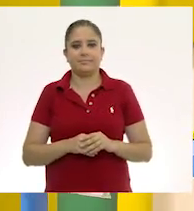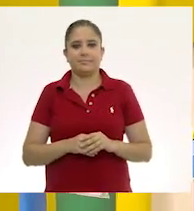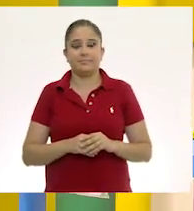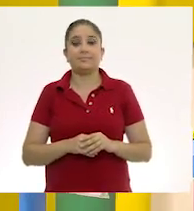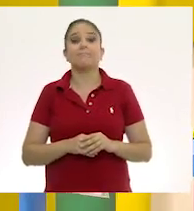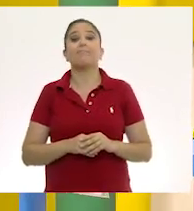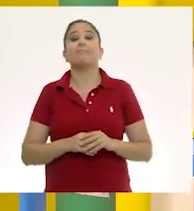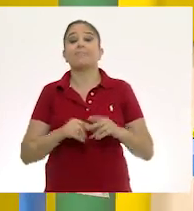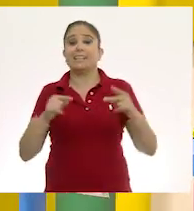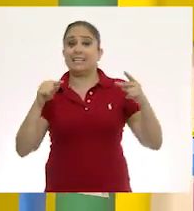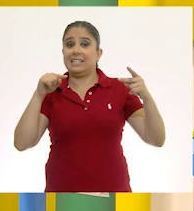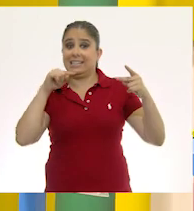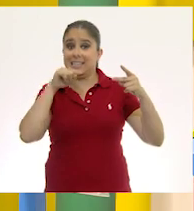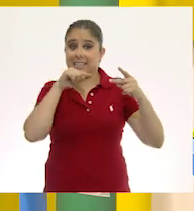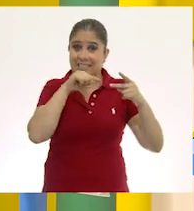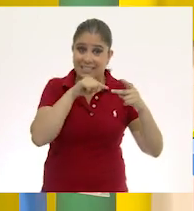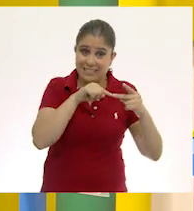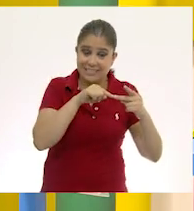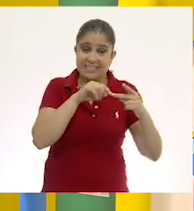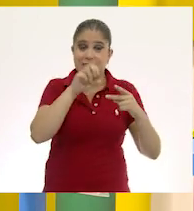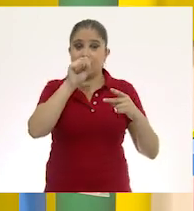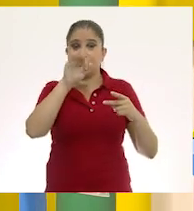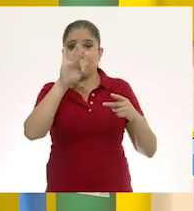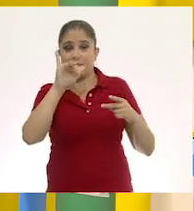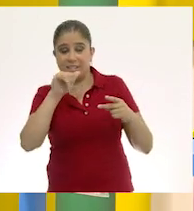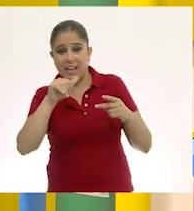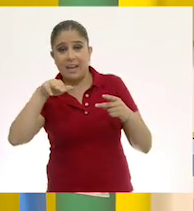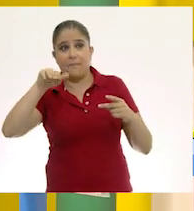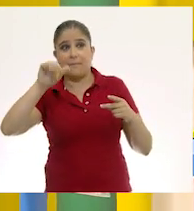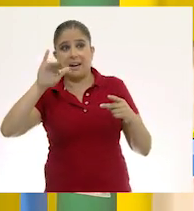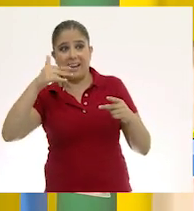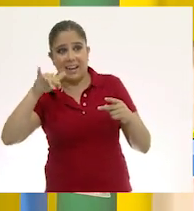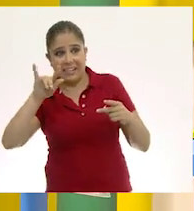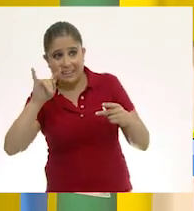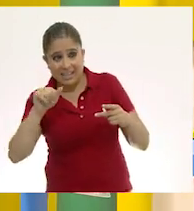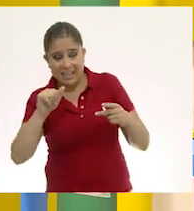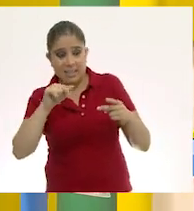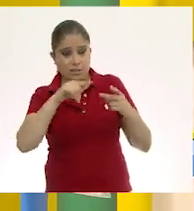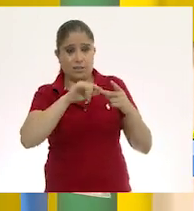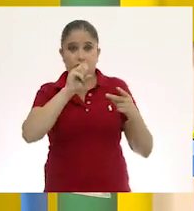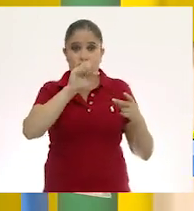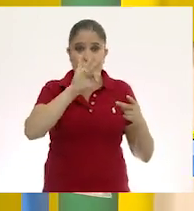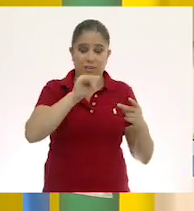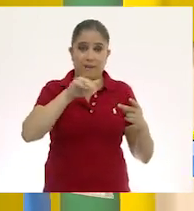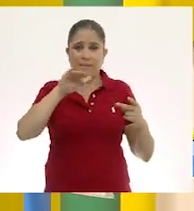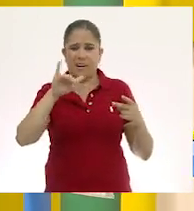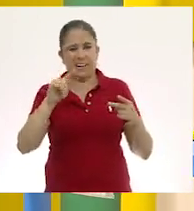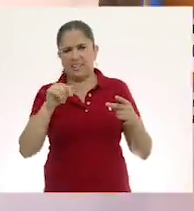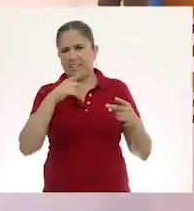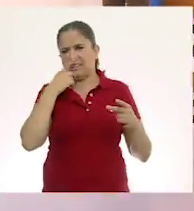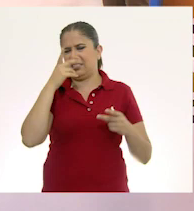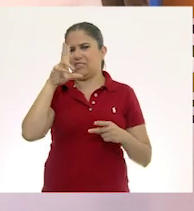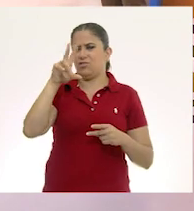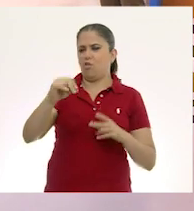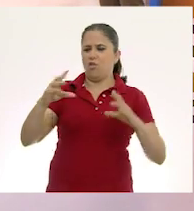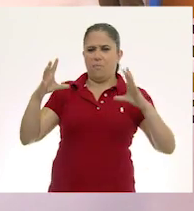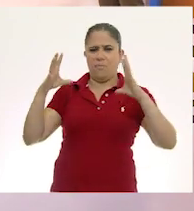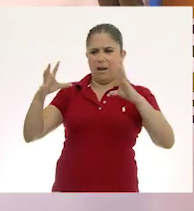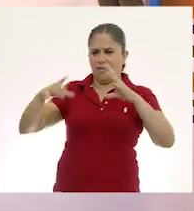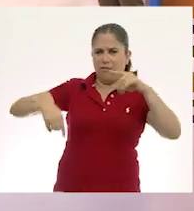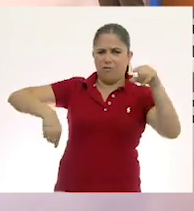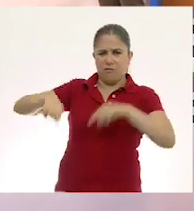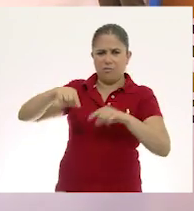Y ahí, Sofía y Margarita, más bien Sofía, dijo que no, que los balones de